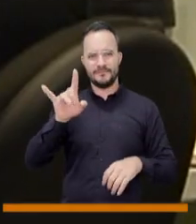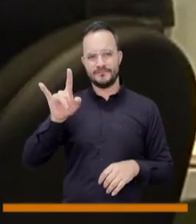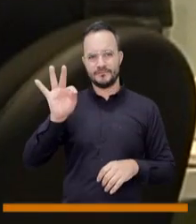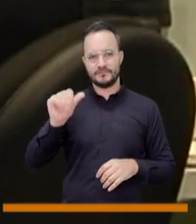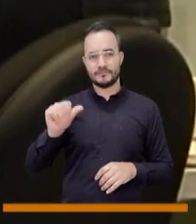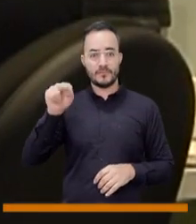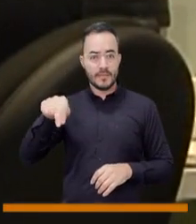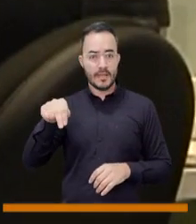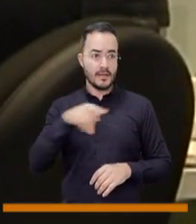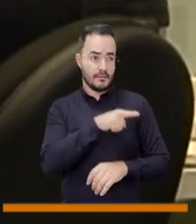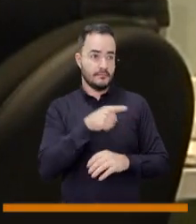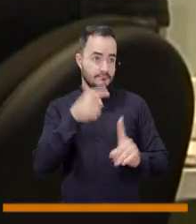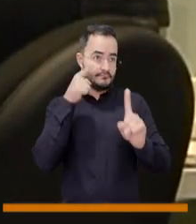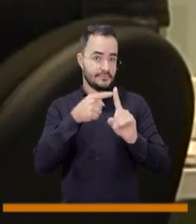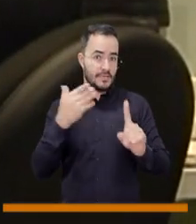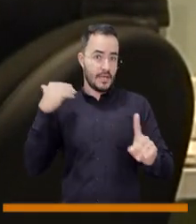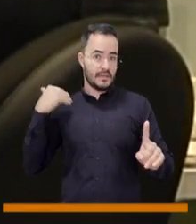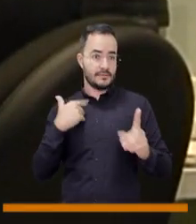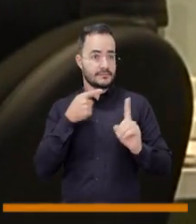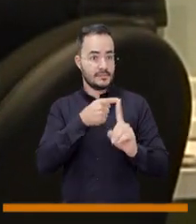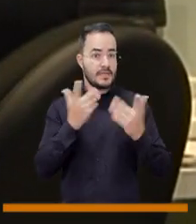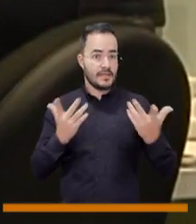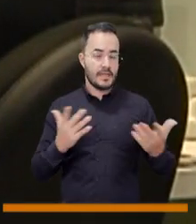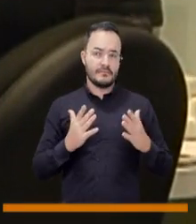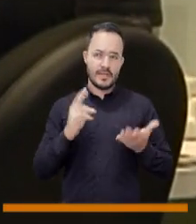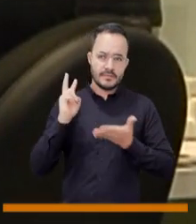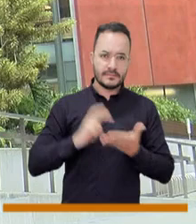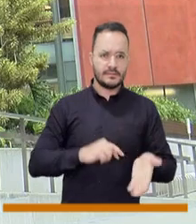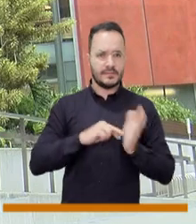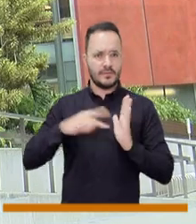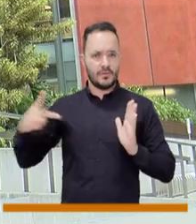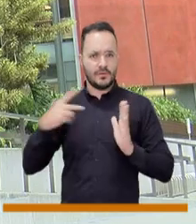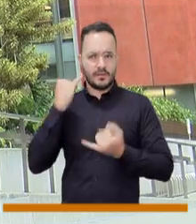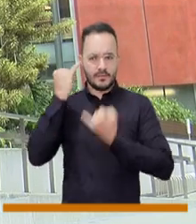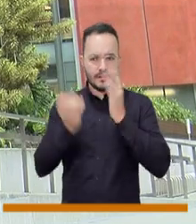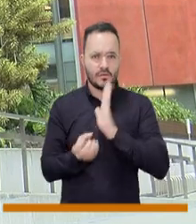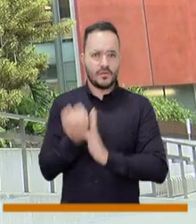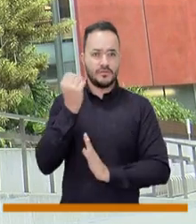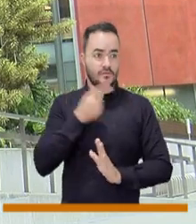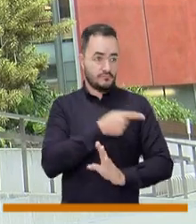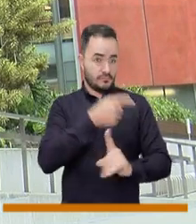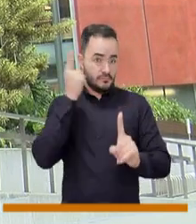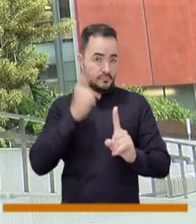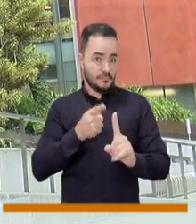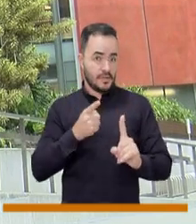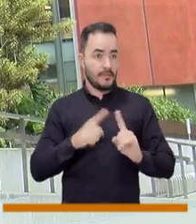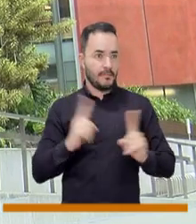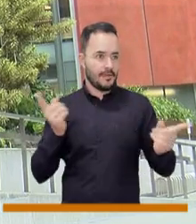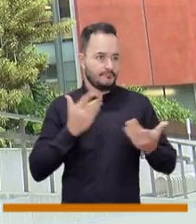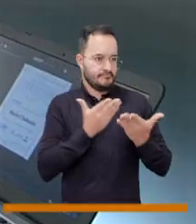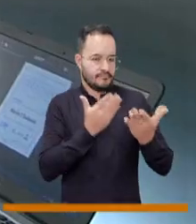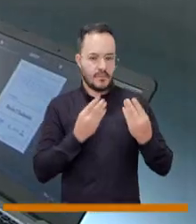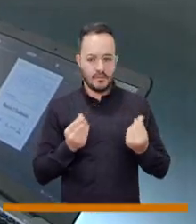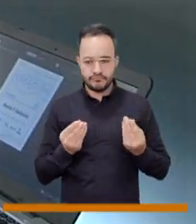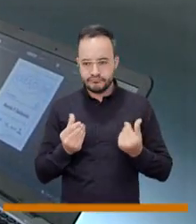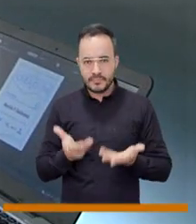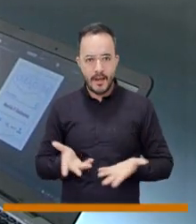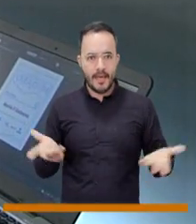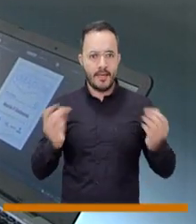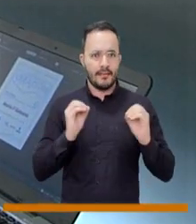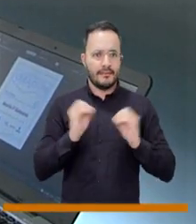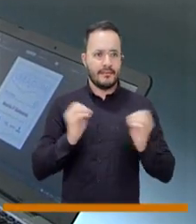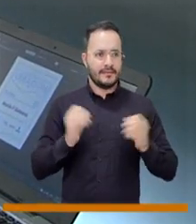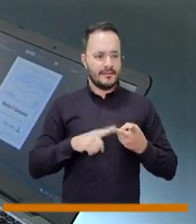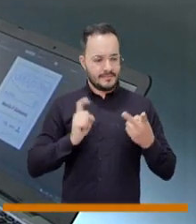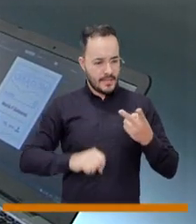que precisamente se crea con ese objetivo de potencializar la ciencia, la tecnología y la innovación en Medellín. Pues necesitamos que tenga un buen sustento, que